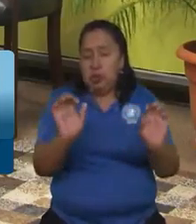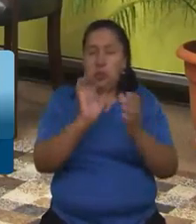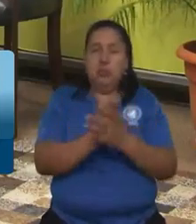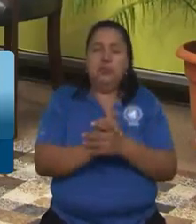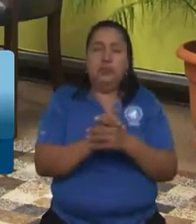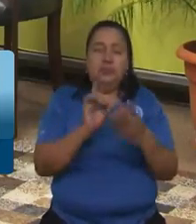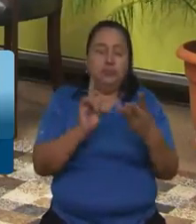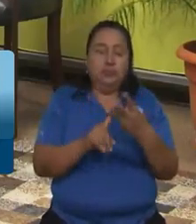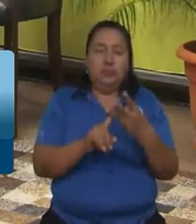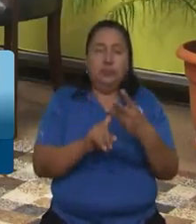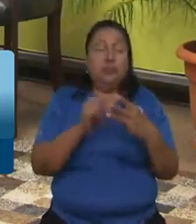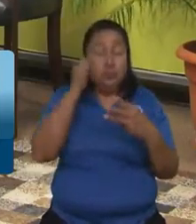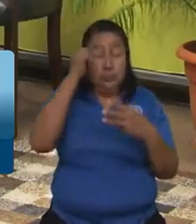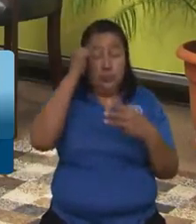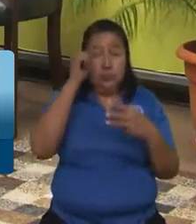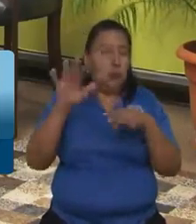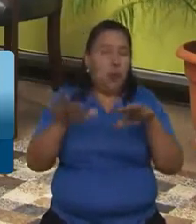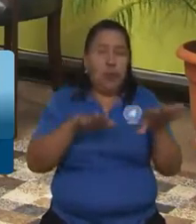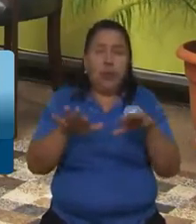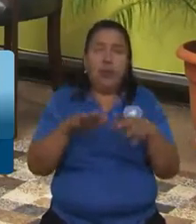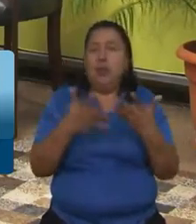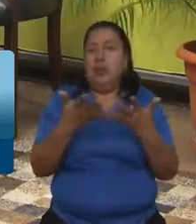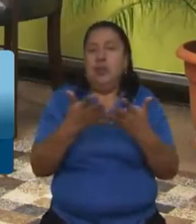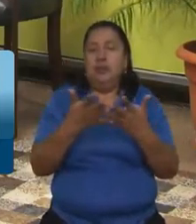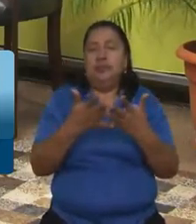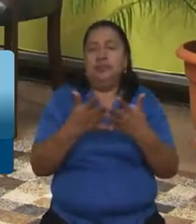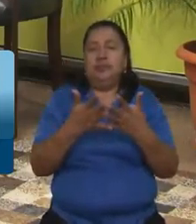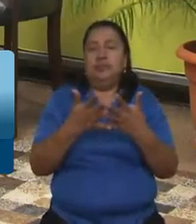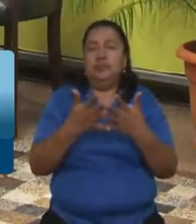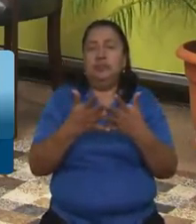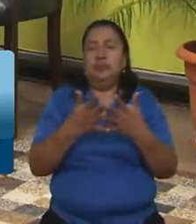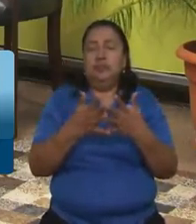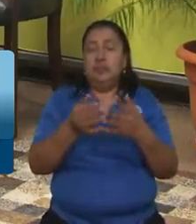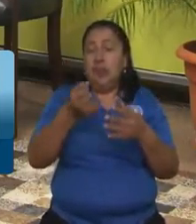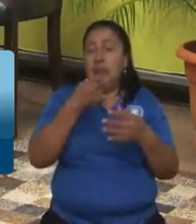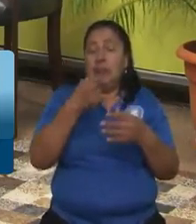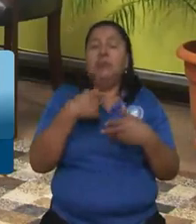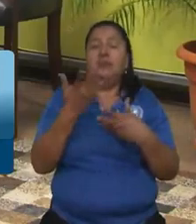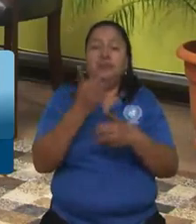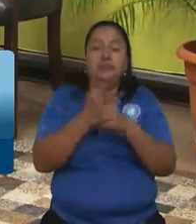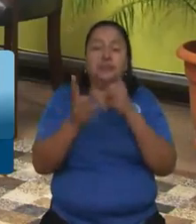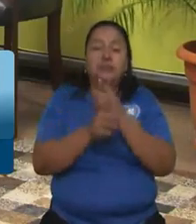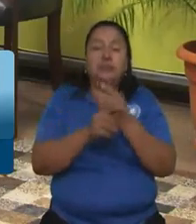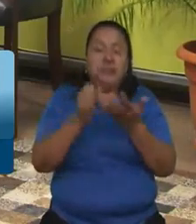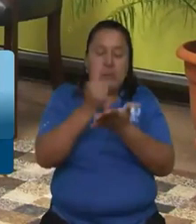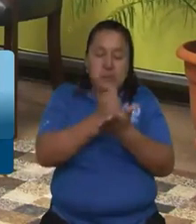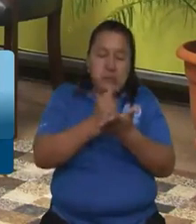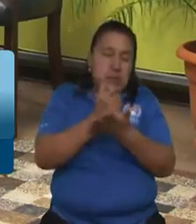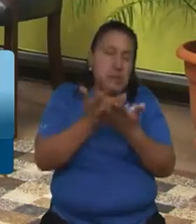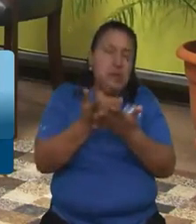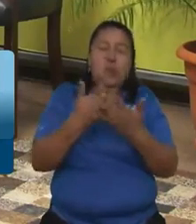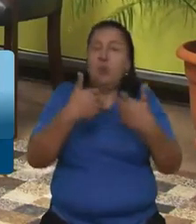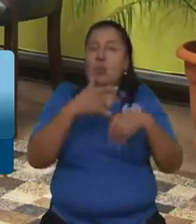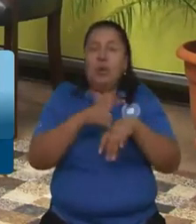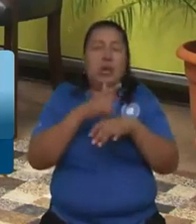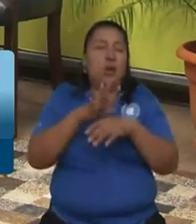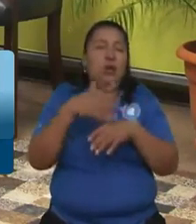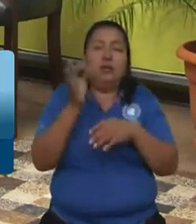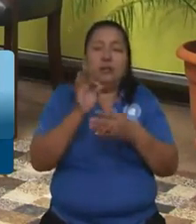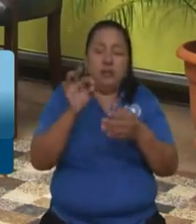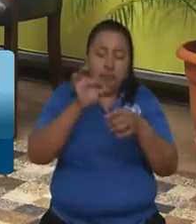rápido. Si ya estamos hablando de una otitis media, te va a indicar solo tratamiento oral, ¿ves? Ya sea tableta